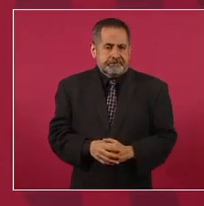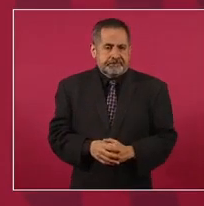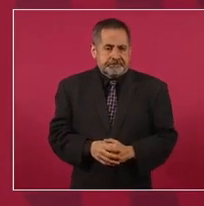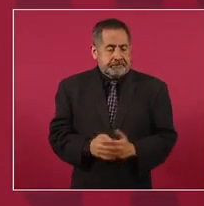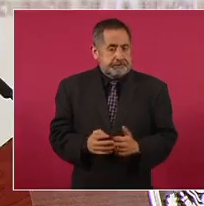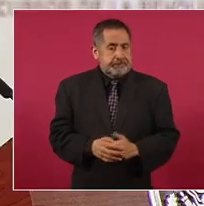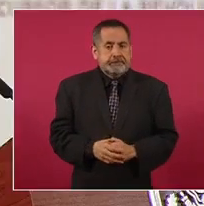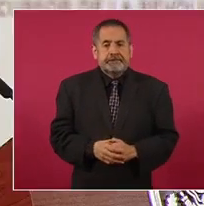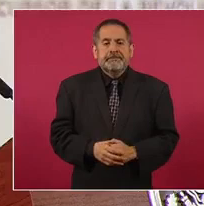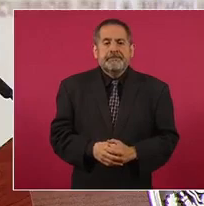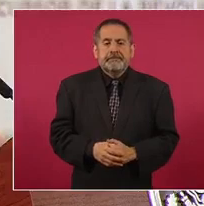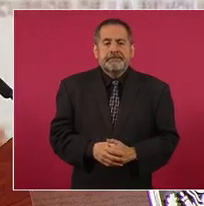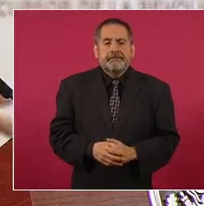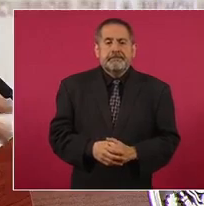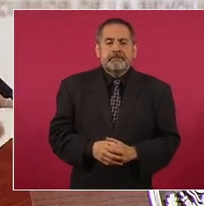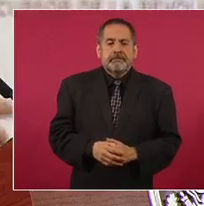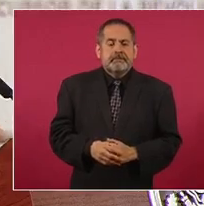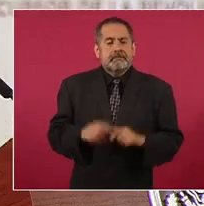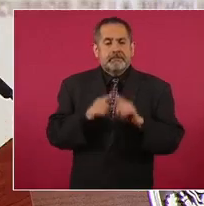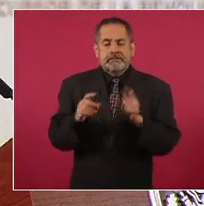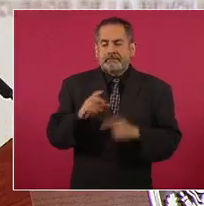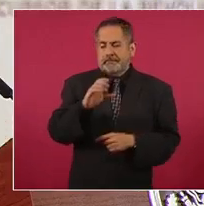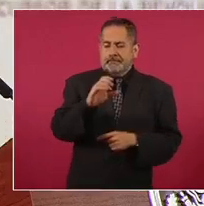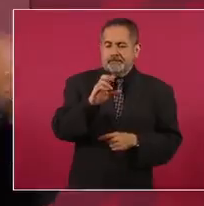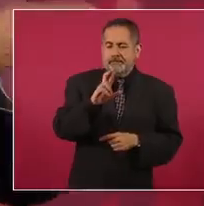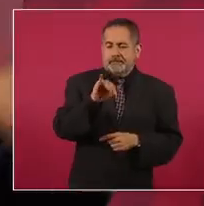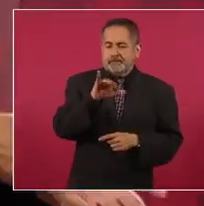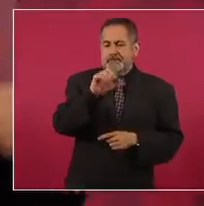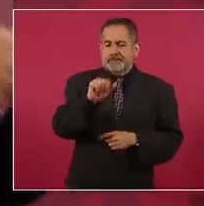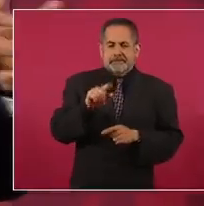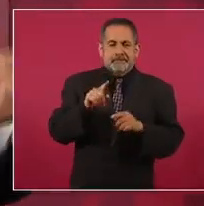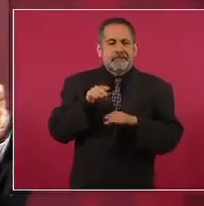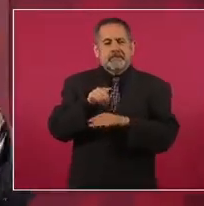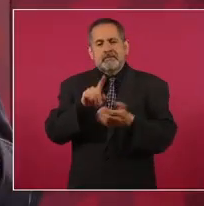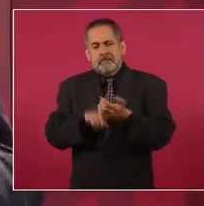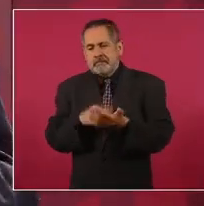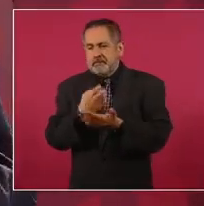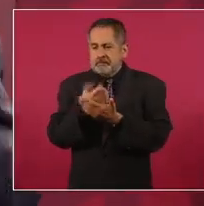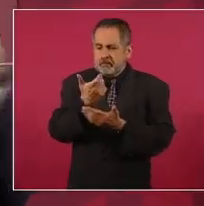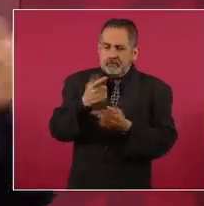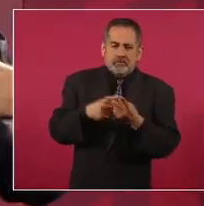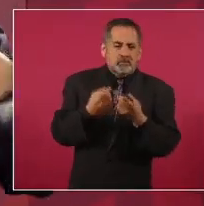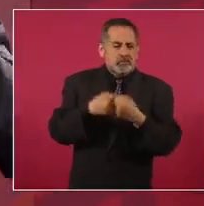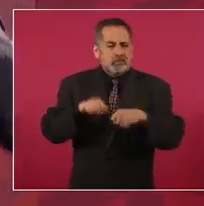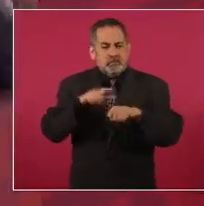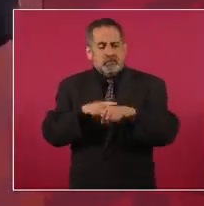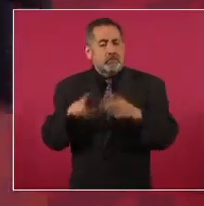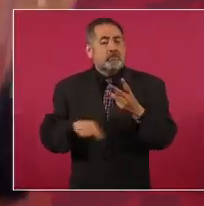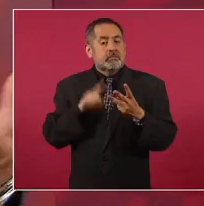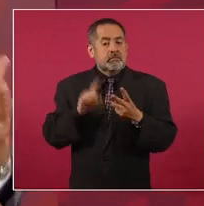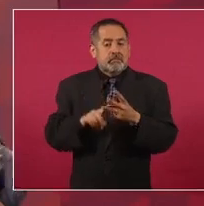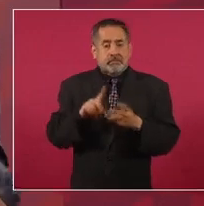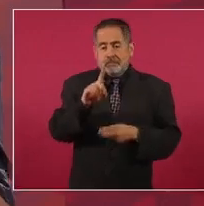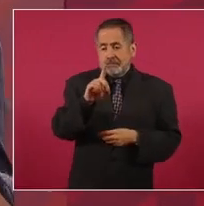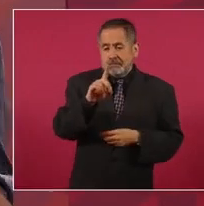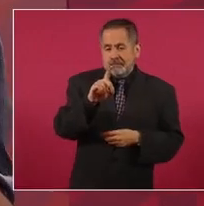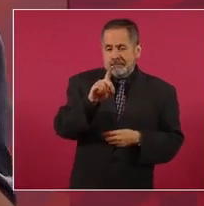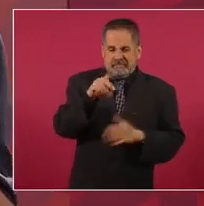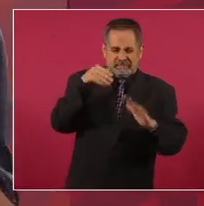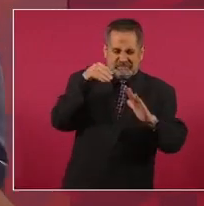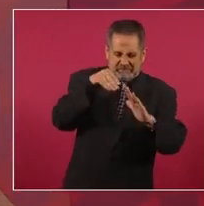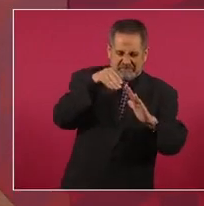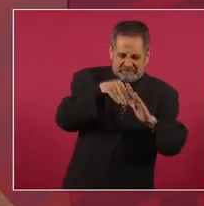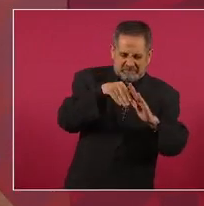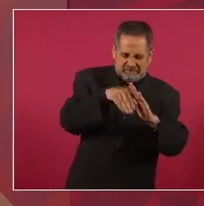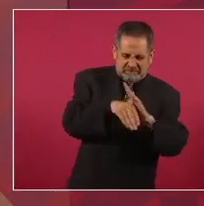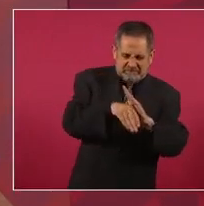porque una crisis tiene que ver con lo económico, con lo social, una decadencia tiene que ver con todo.